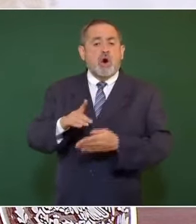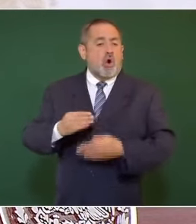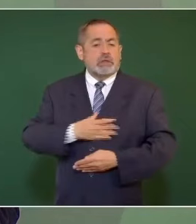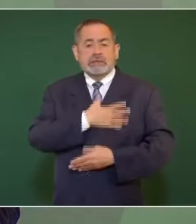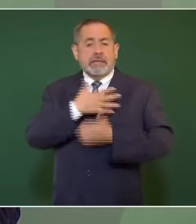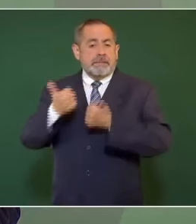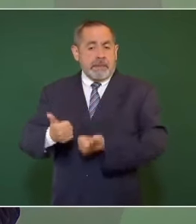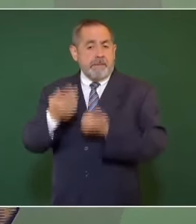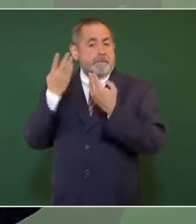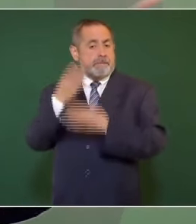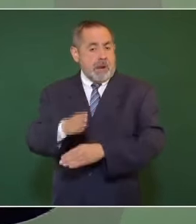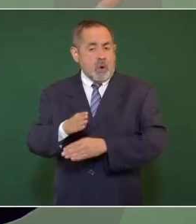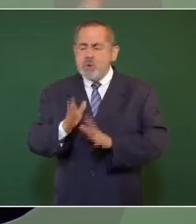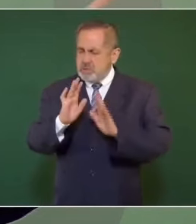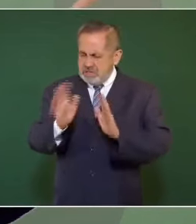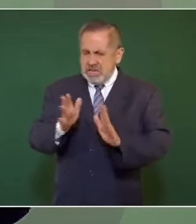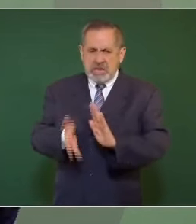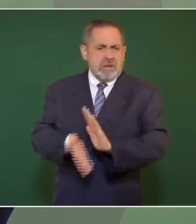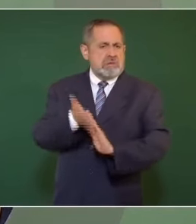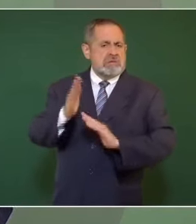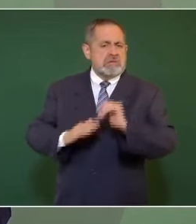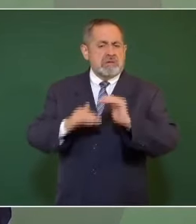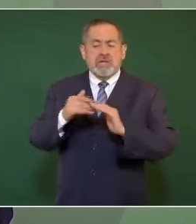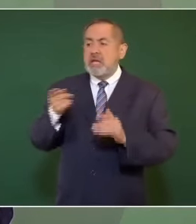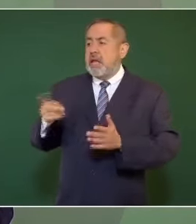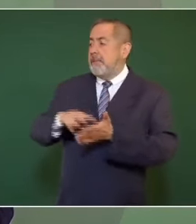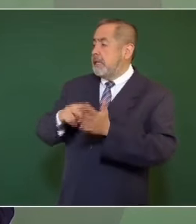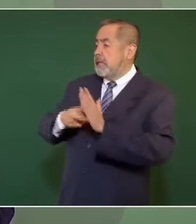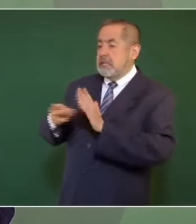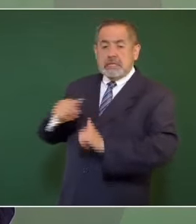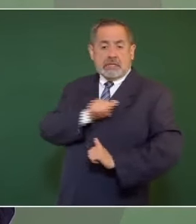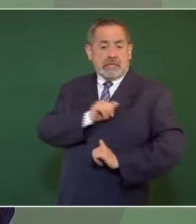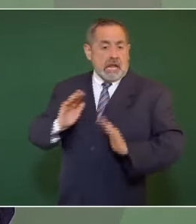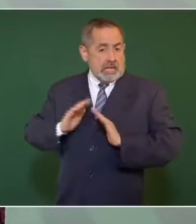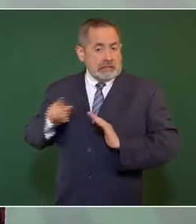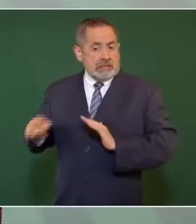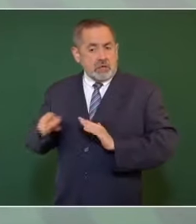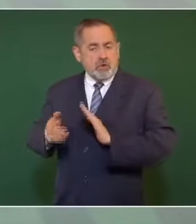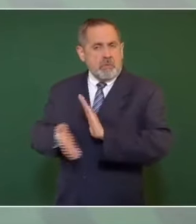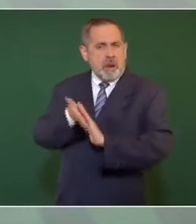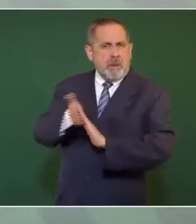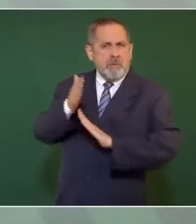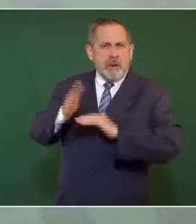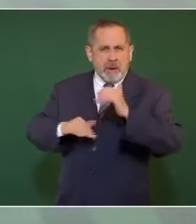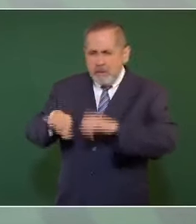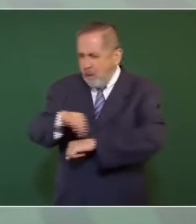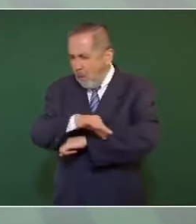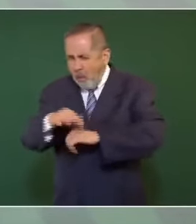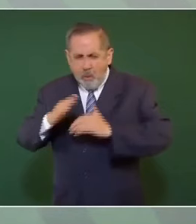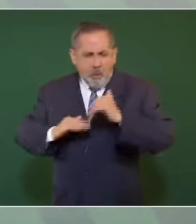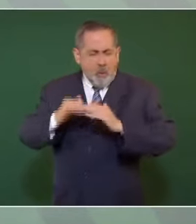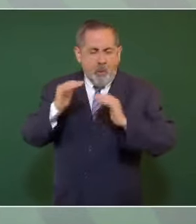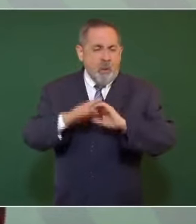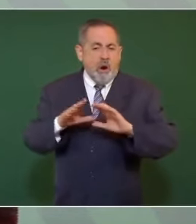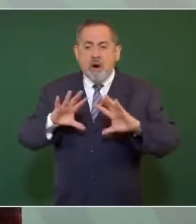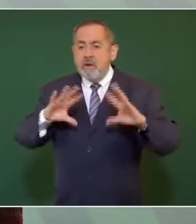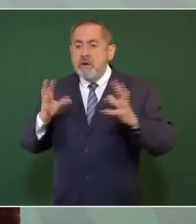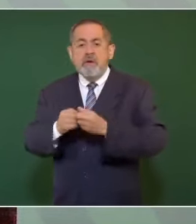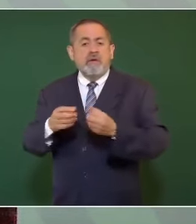Bienestar construidas por los ingenieros militares, y 30 millones con su